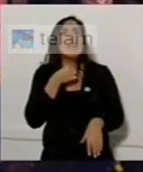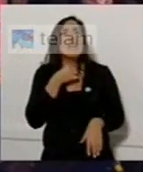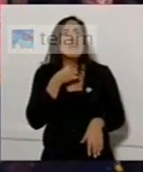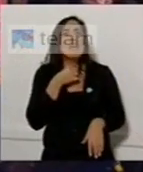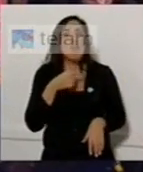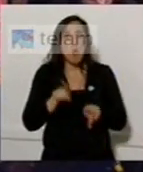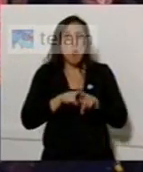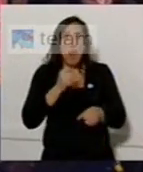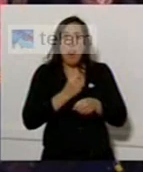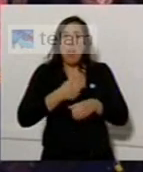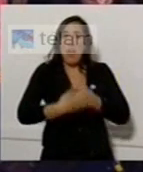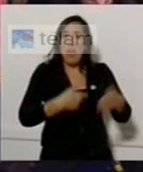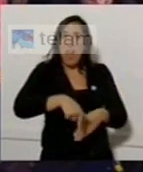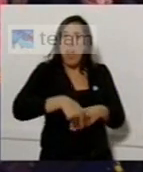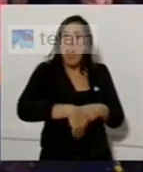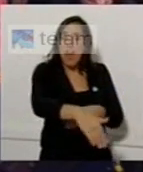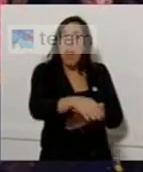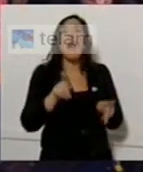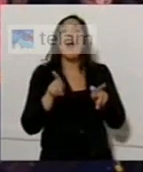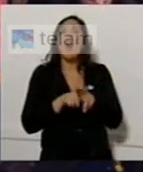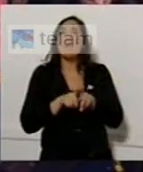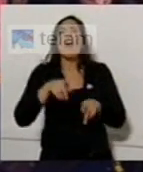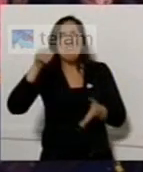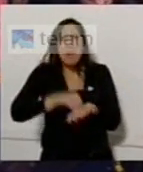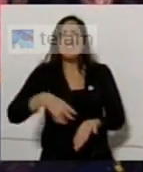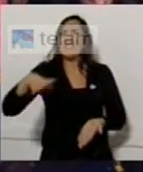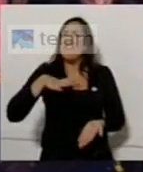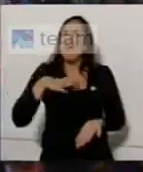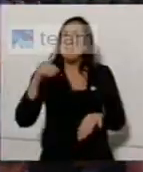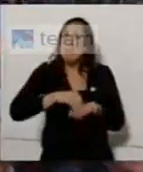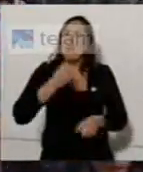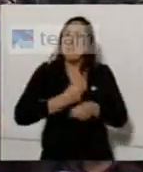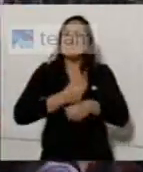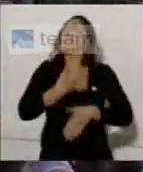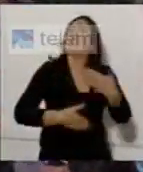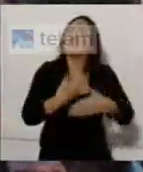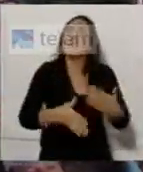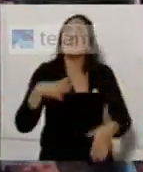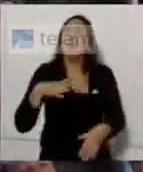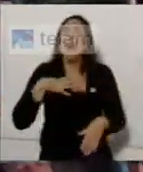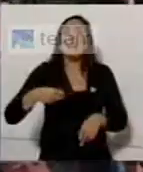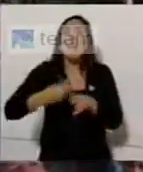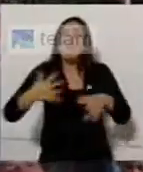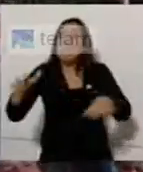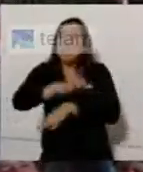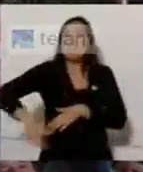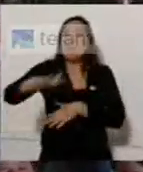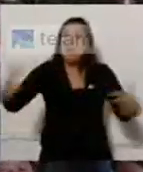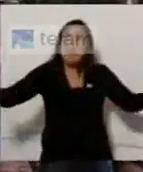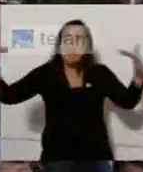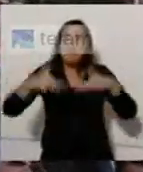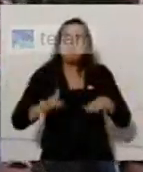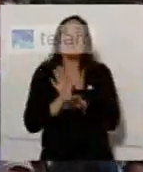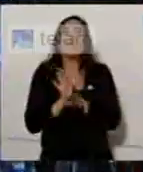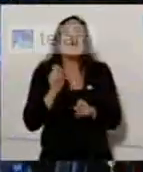estamos haciendo, sino en todo lo que todavía nos falta hacer. Esta plaza no es una plaza de ayer ni